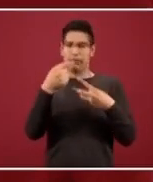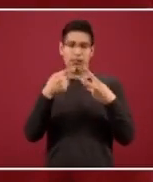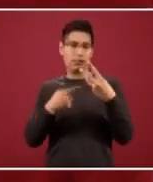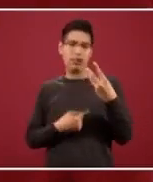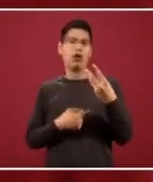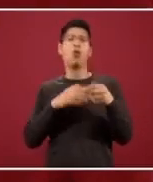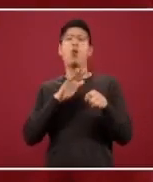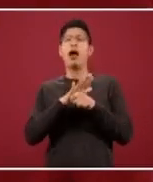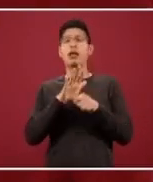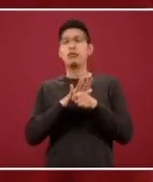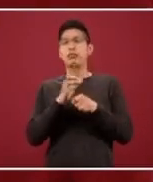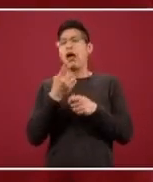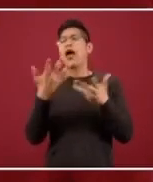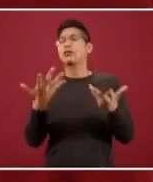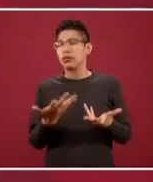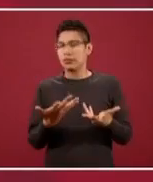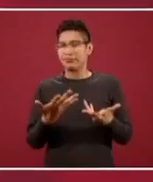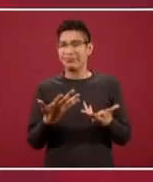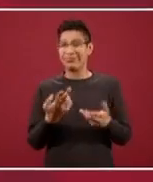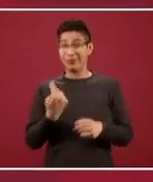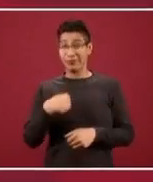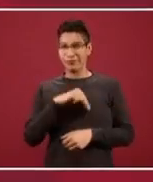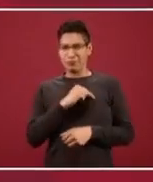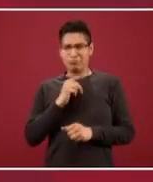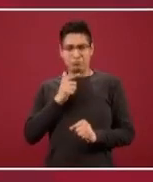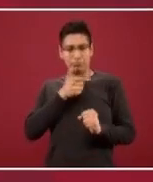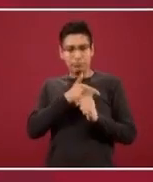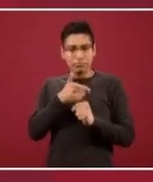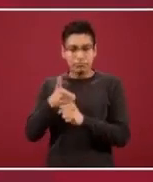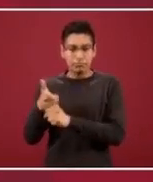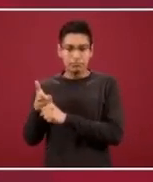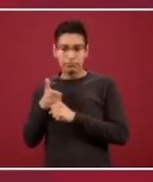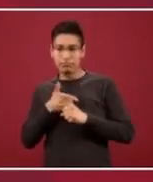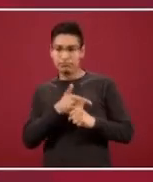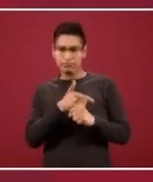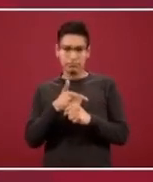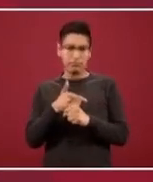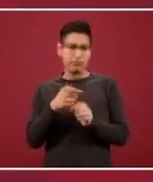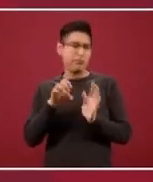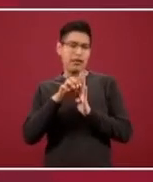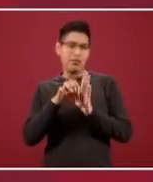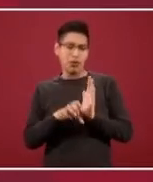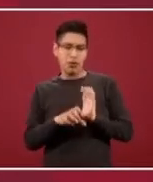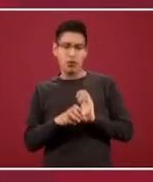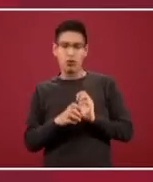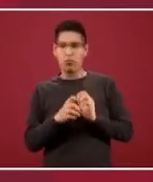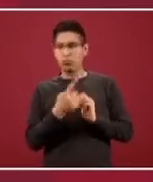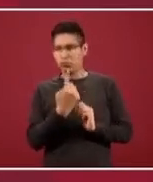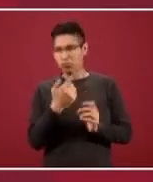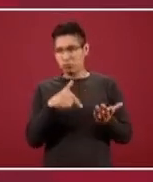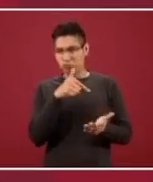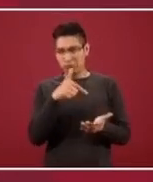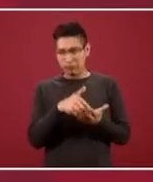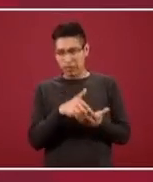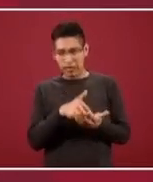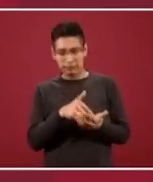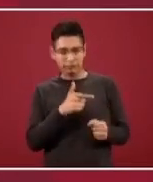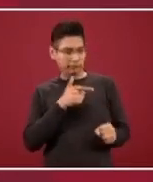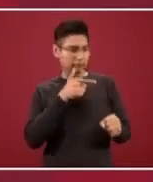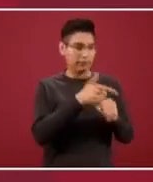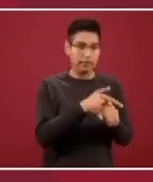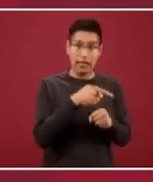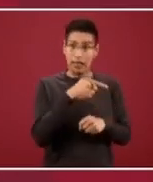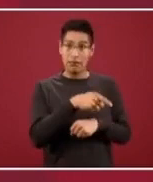hemos identificado como tal a algún particular o a algún ente en específico, pero sí vemos que circula